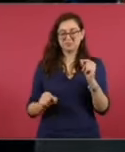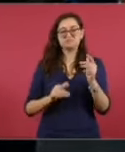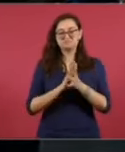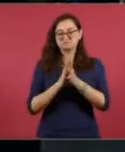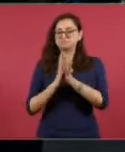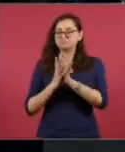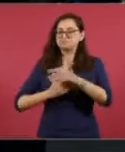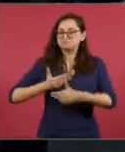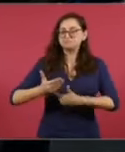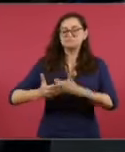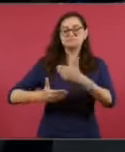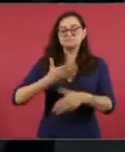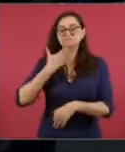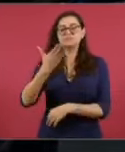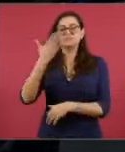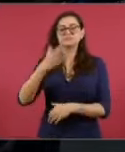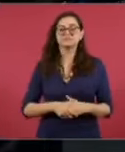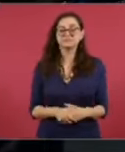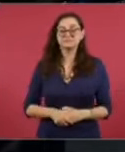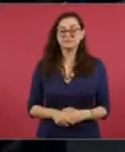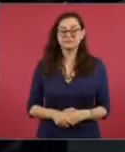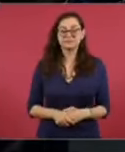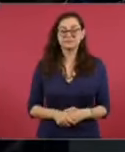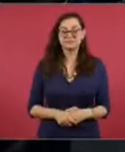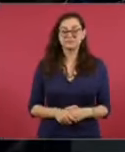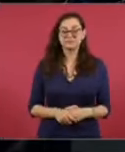nuestro país, para México, en todo sentido.